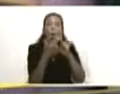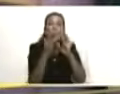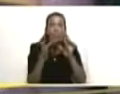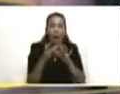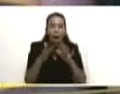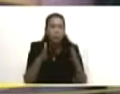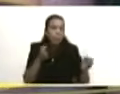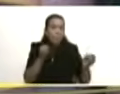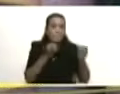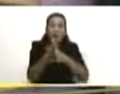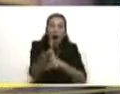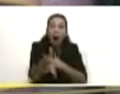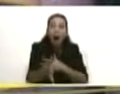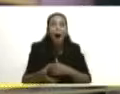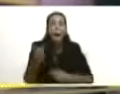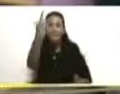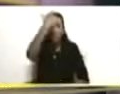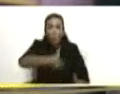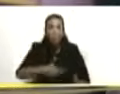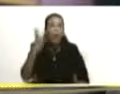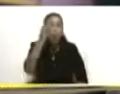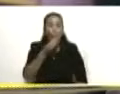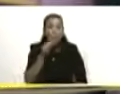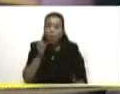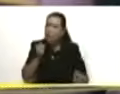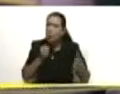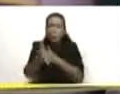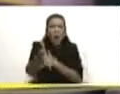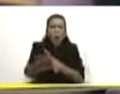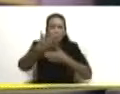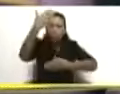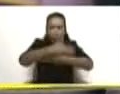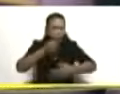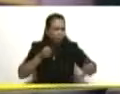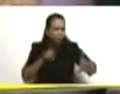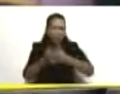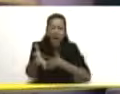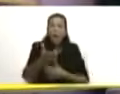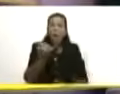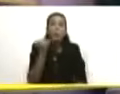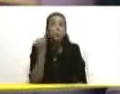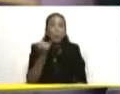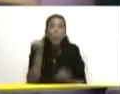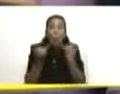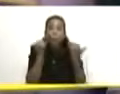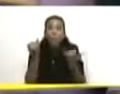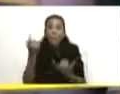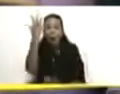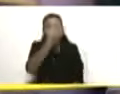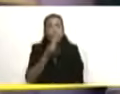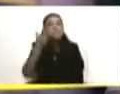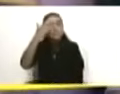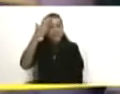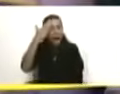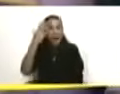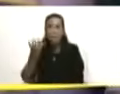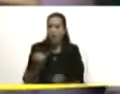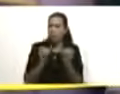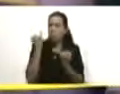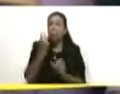rompen barreras. Y la juventud venezolana está dispuesta a romper la barrera del idioma y que todos los jóvenes venezolanos puedan